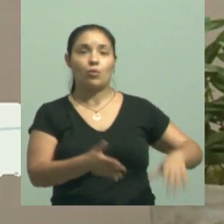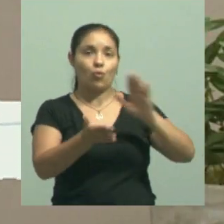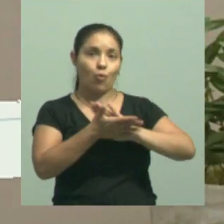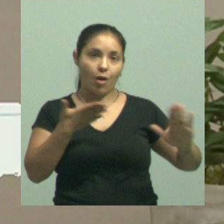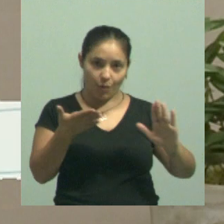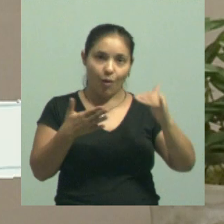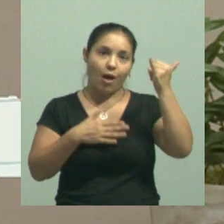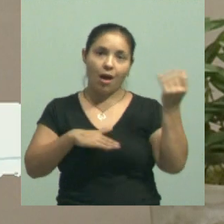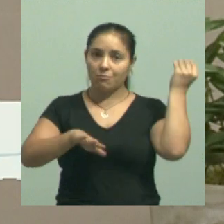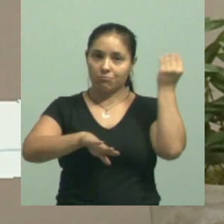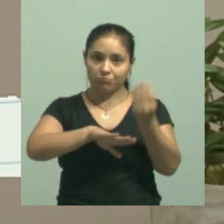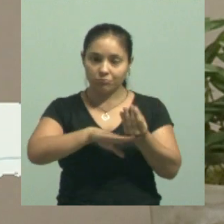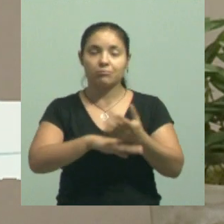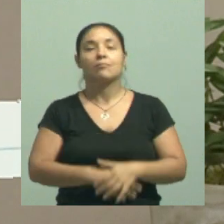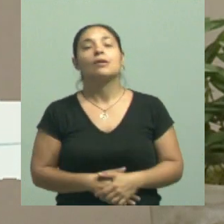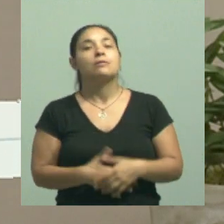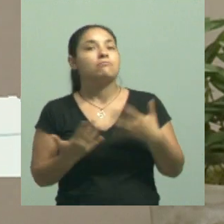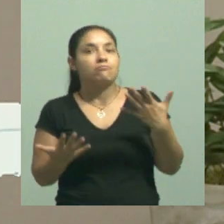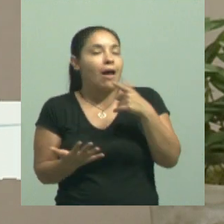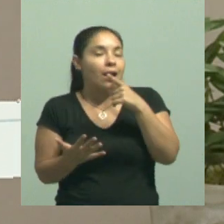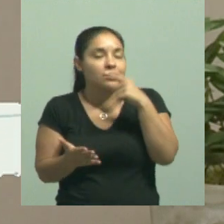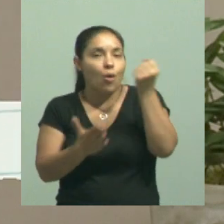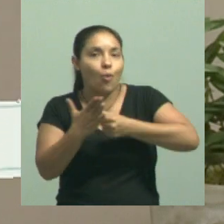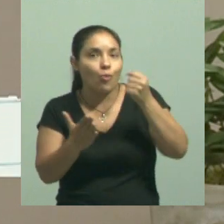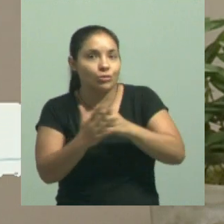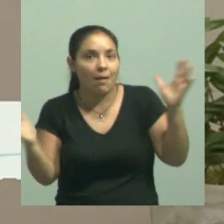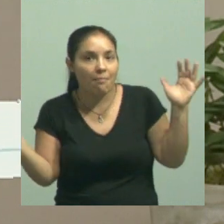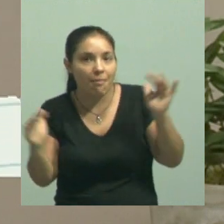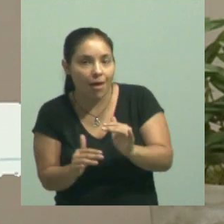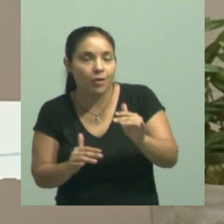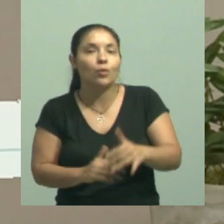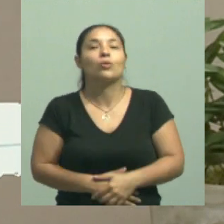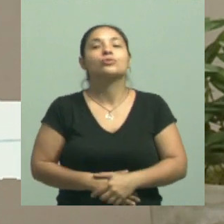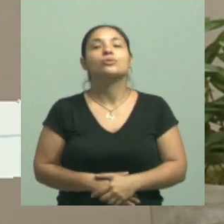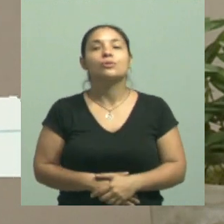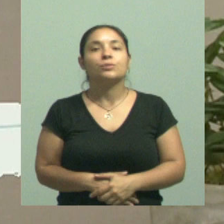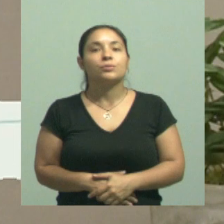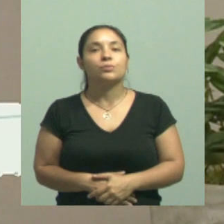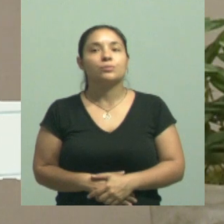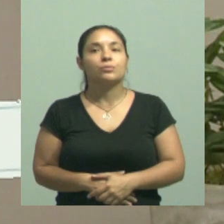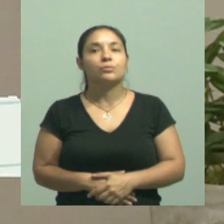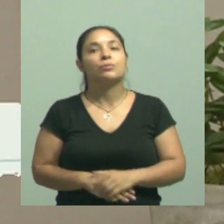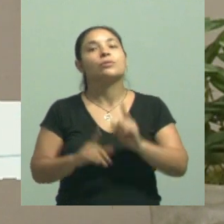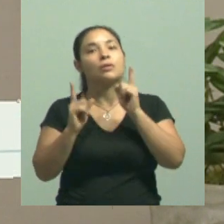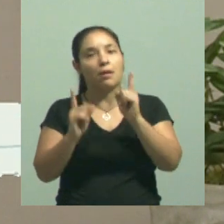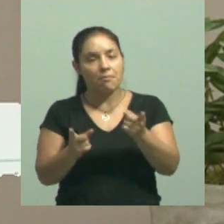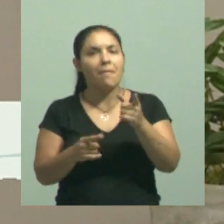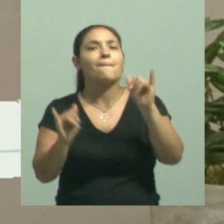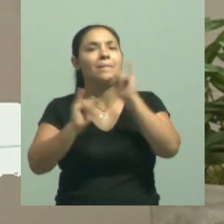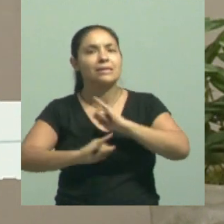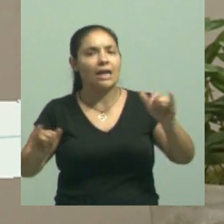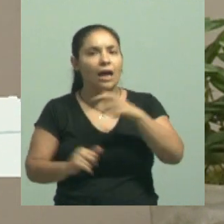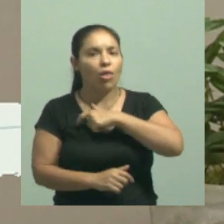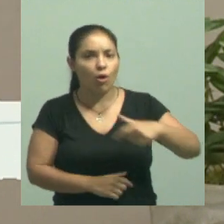esto de que tal vez hay menos lucha, o me parece que hay una cuestión incluso el mensaje, no solamente del propio gobierno, sino